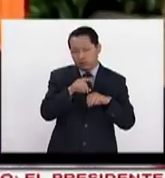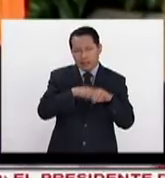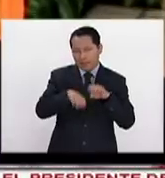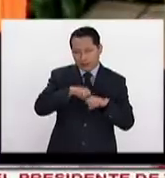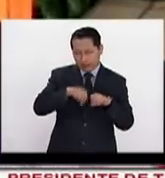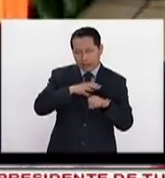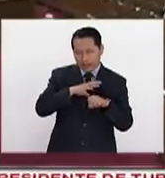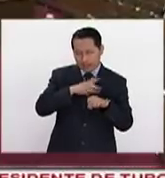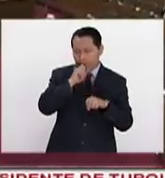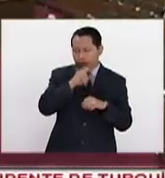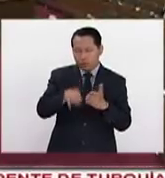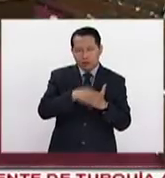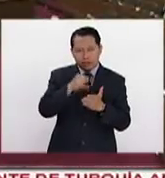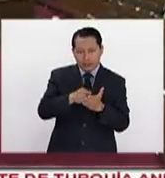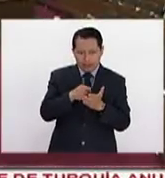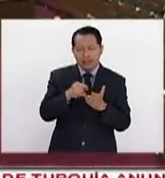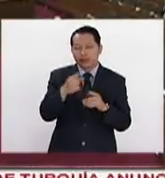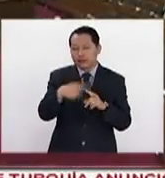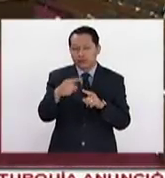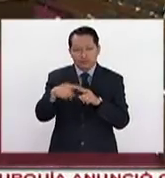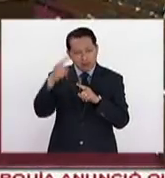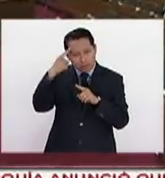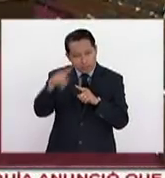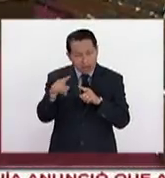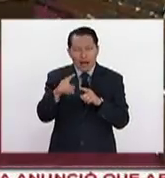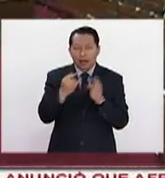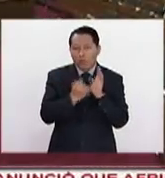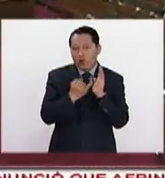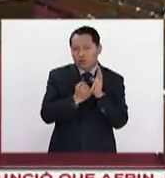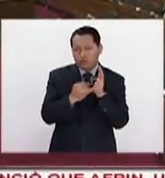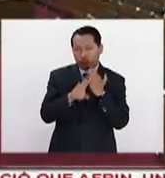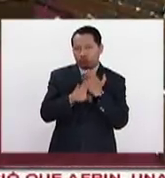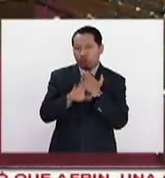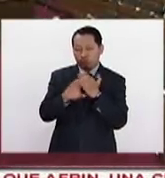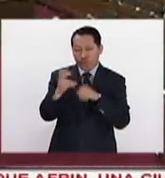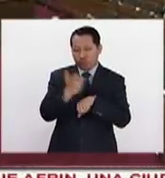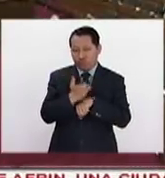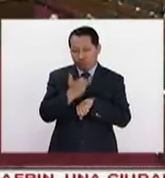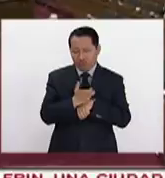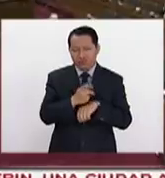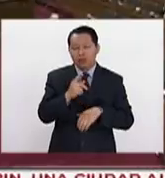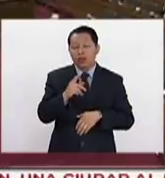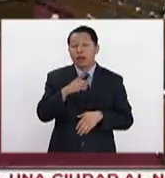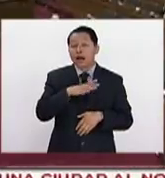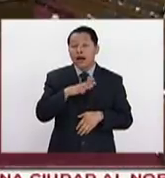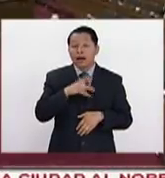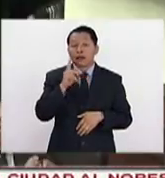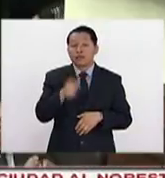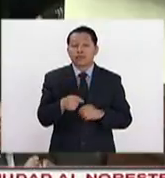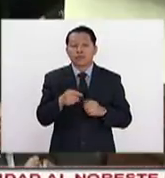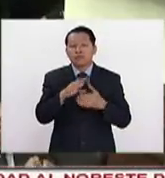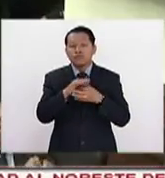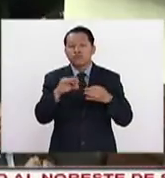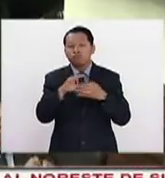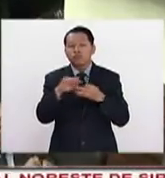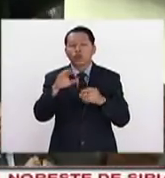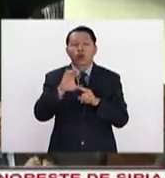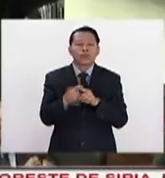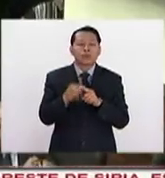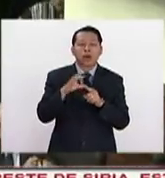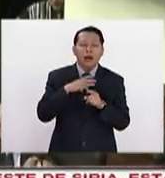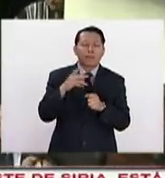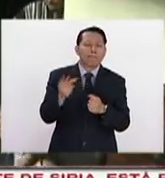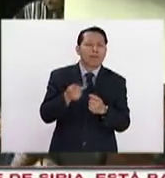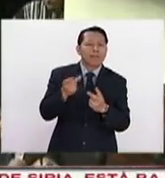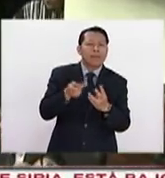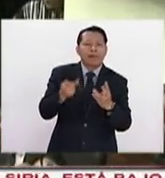Vírgenes Británicas para eludir legalmente el pago de impuestos en Estados Unidos. Kuczynski hizo la revelación a la comisión durante un